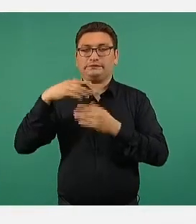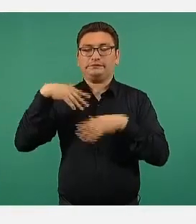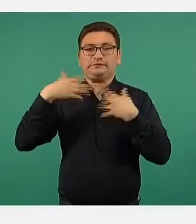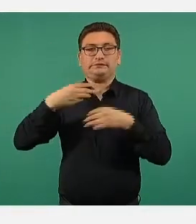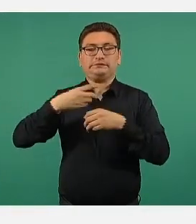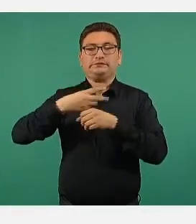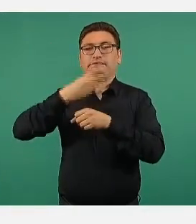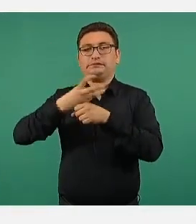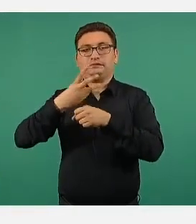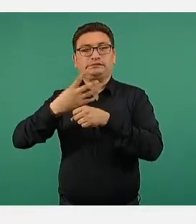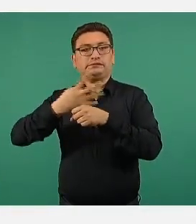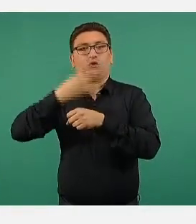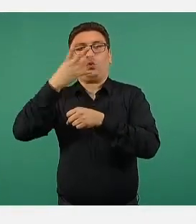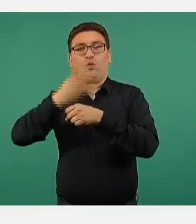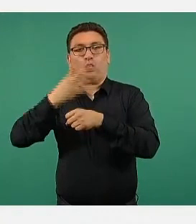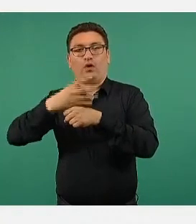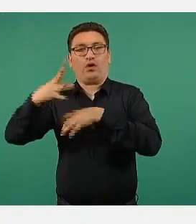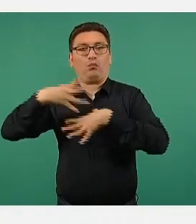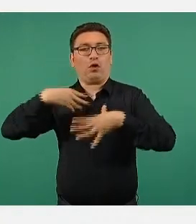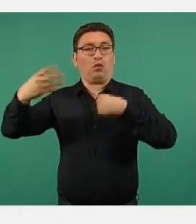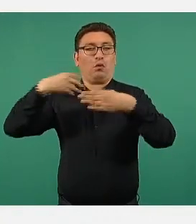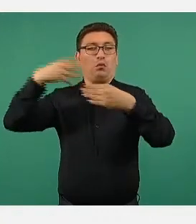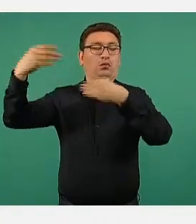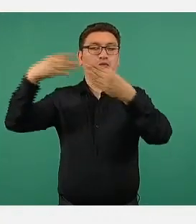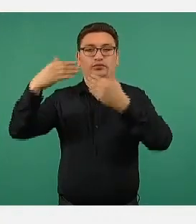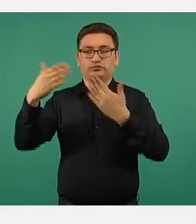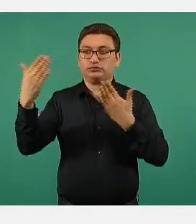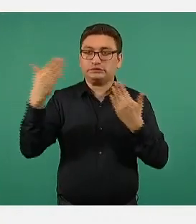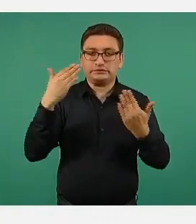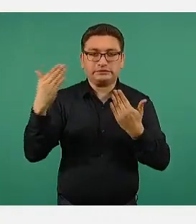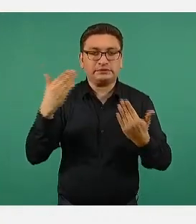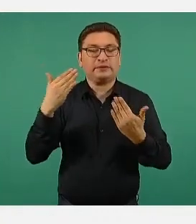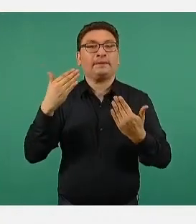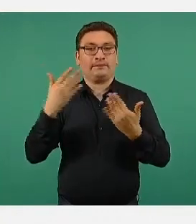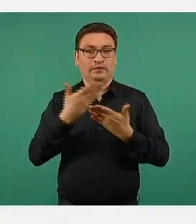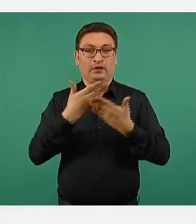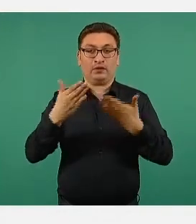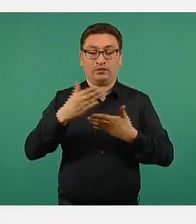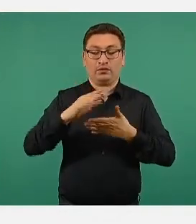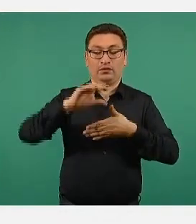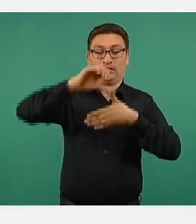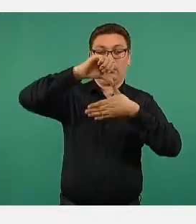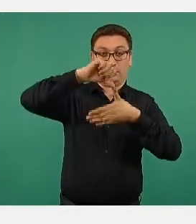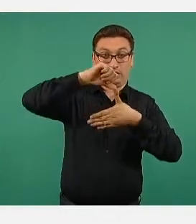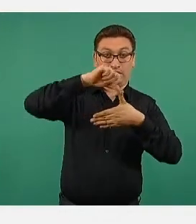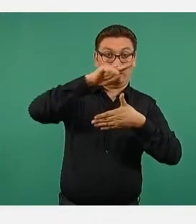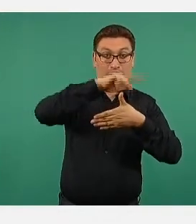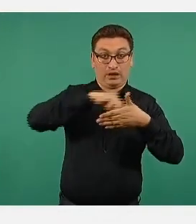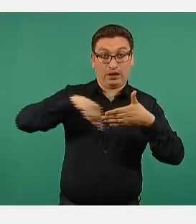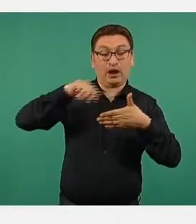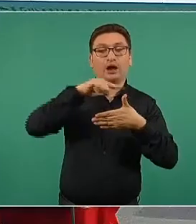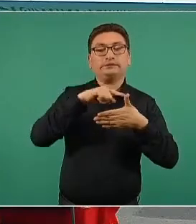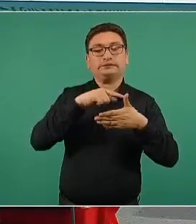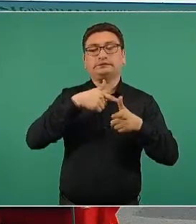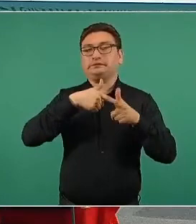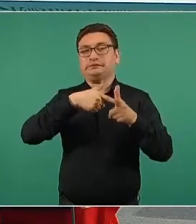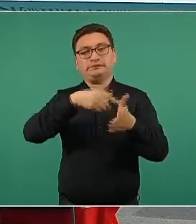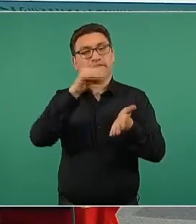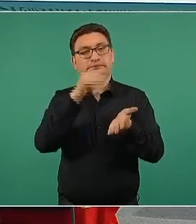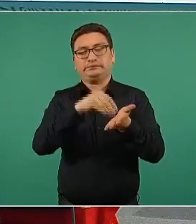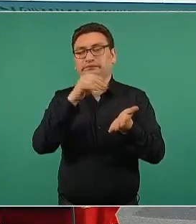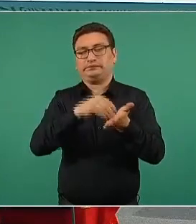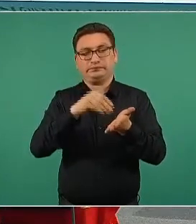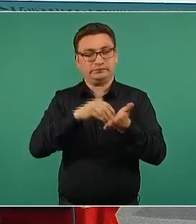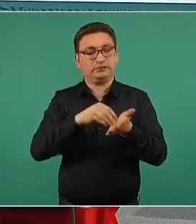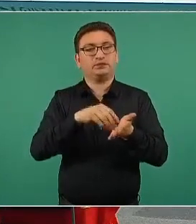y cuartas olas de la pandemia. En este momento podemos visualizar que América del Sur continúa, pues lamentablemente, incrementando en